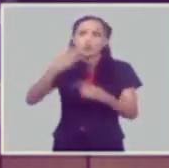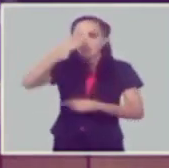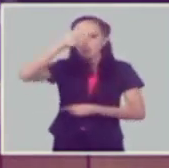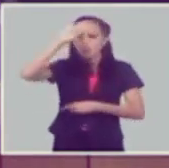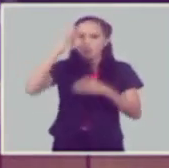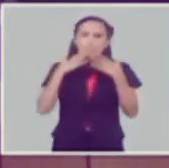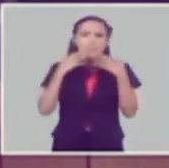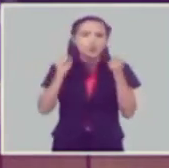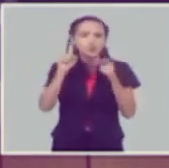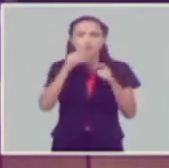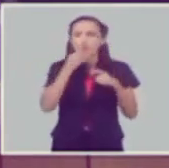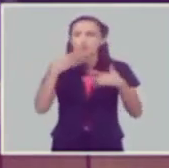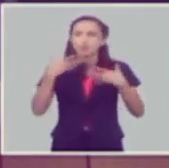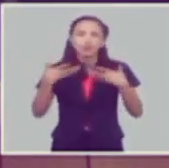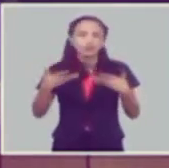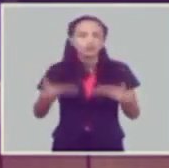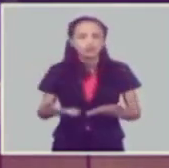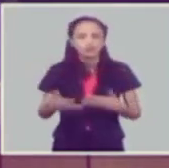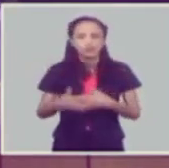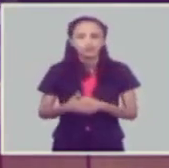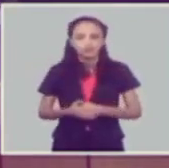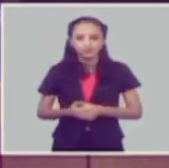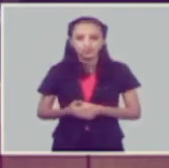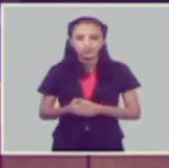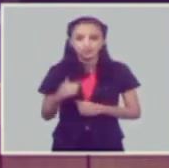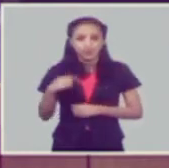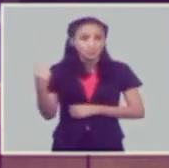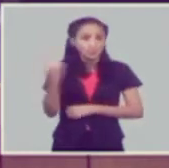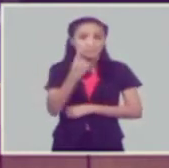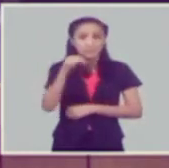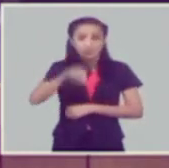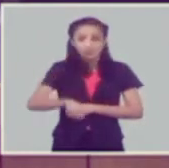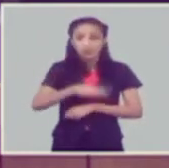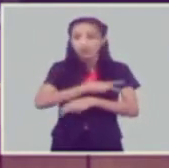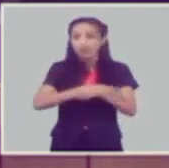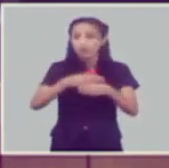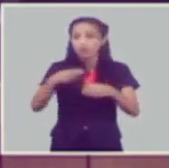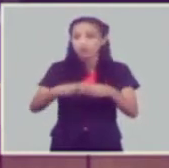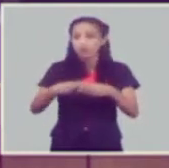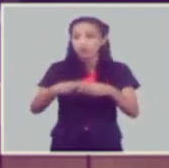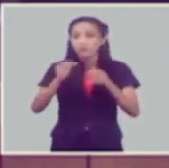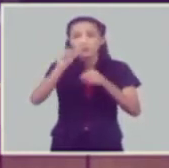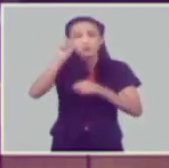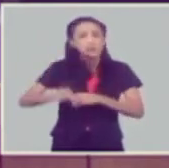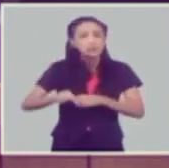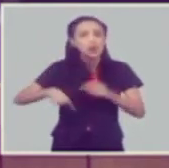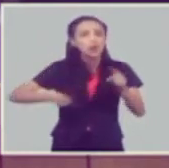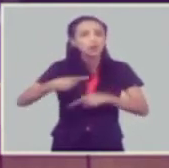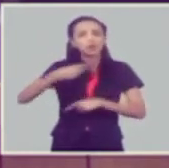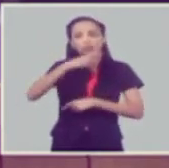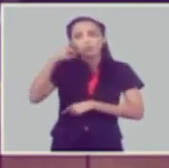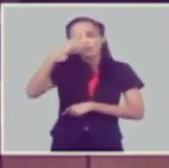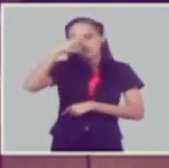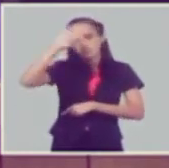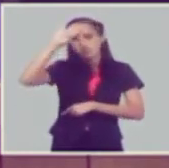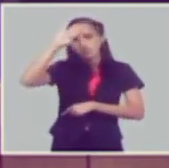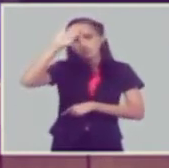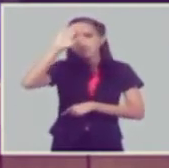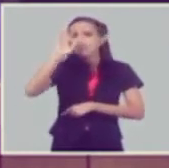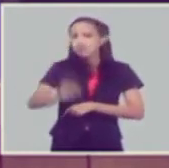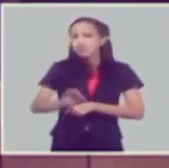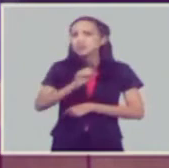sin cansarnos. No es la primera vez en la historia que los enemigos de la Revolución Cubana intentan